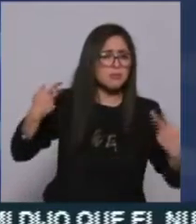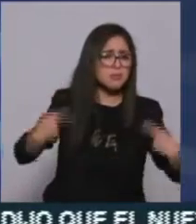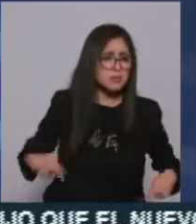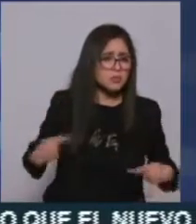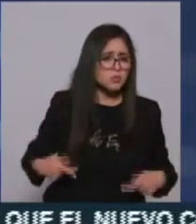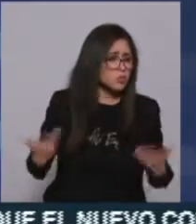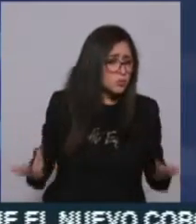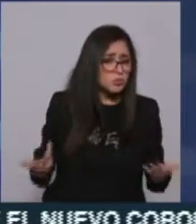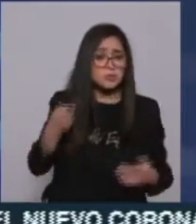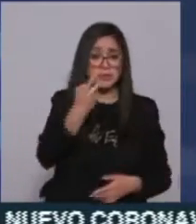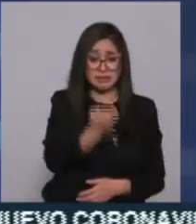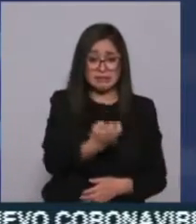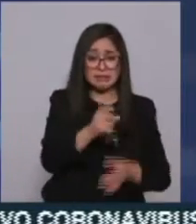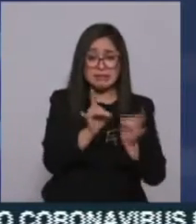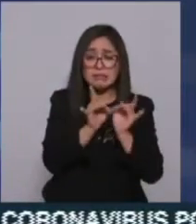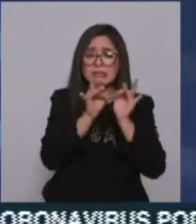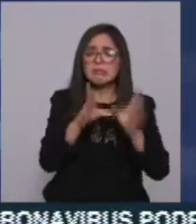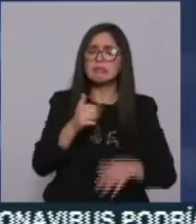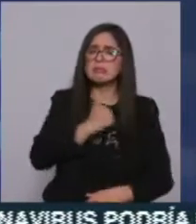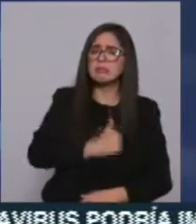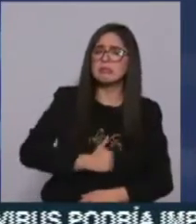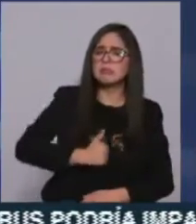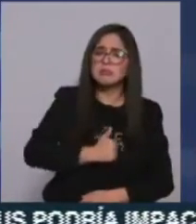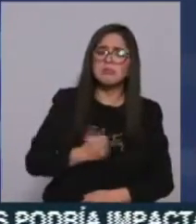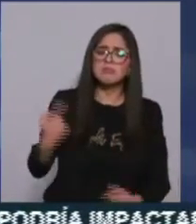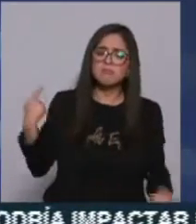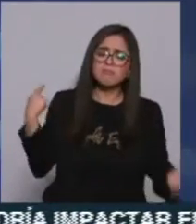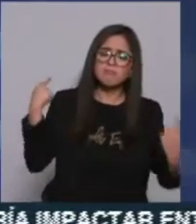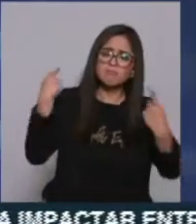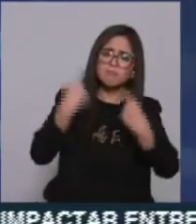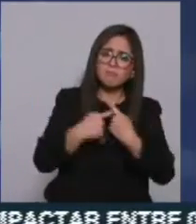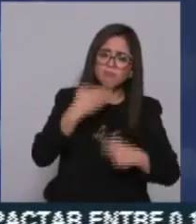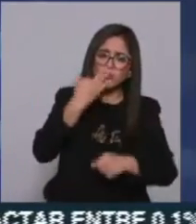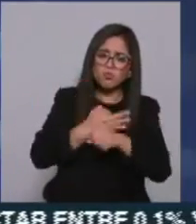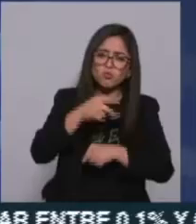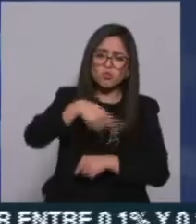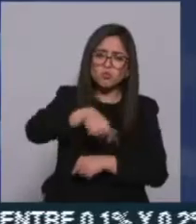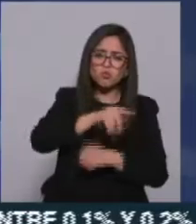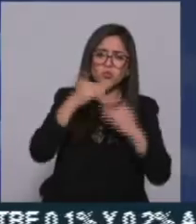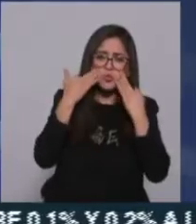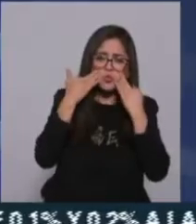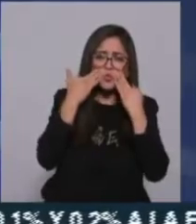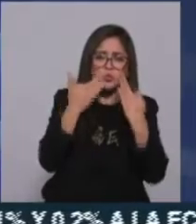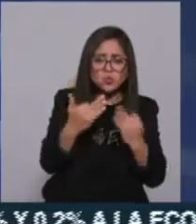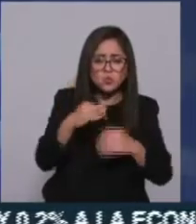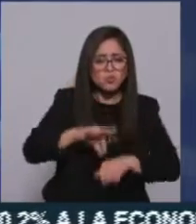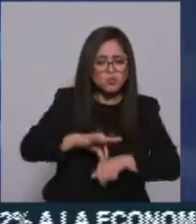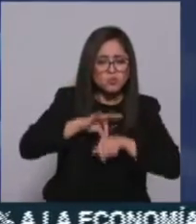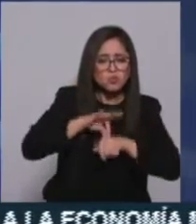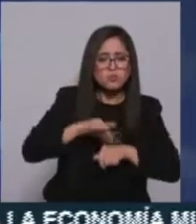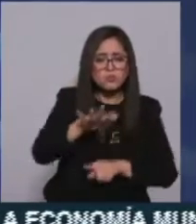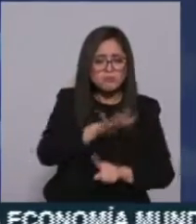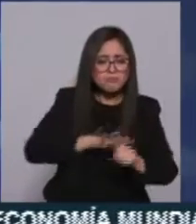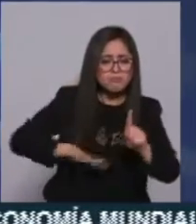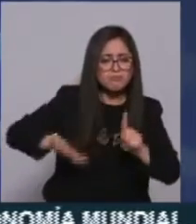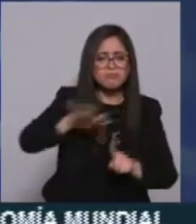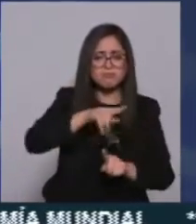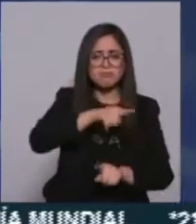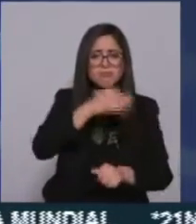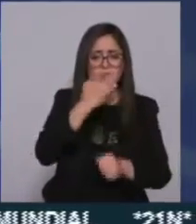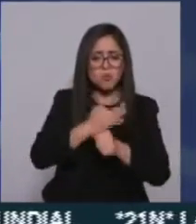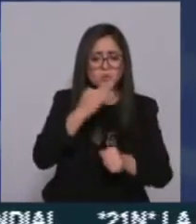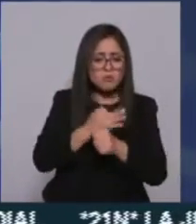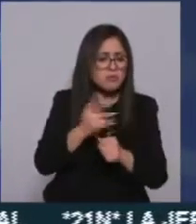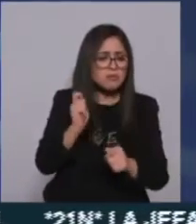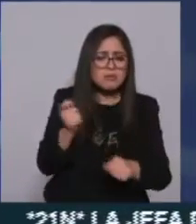estos eventos tan lamentables como los que han ocurrido recientemente nos dejan ver la condición en que se encuentra esta